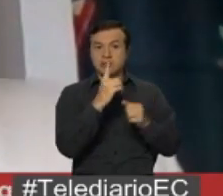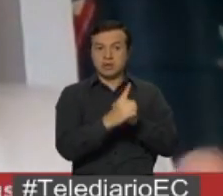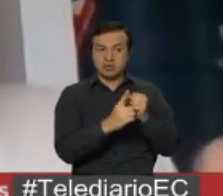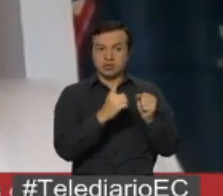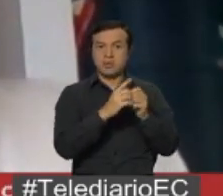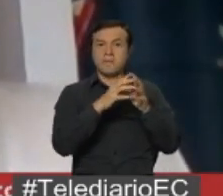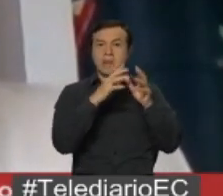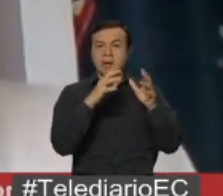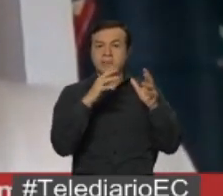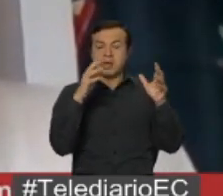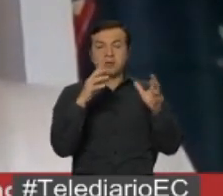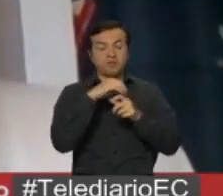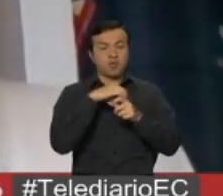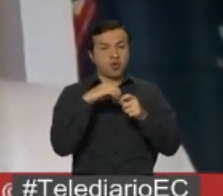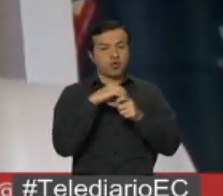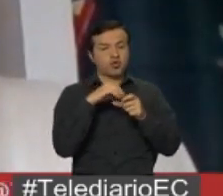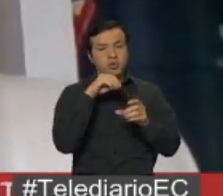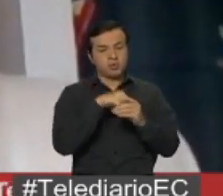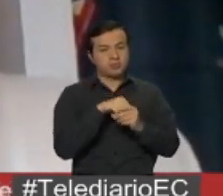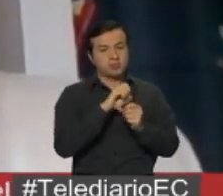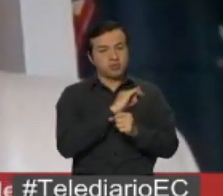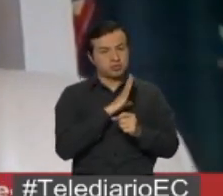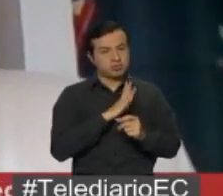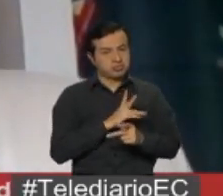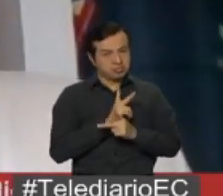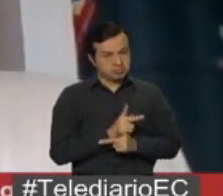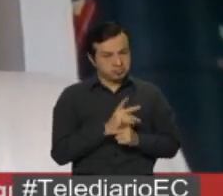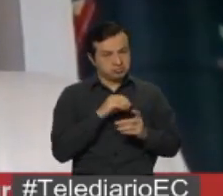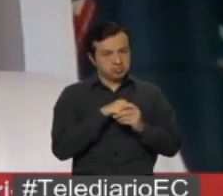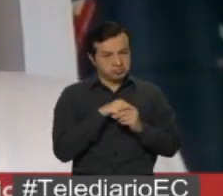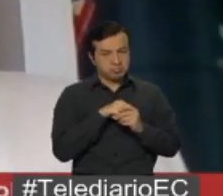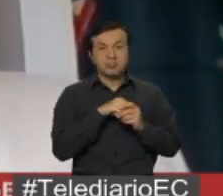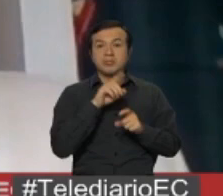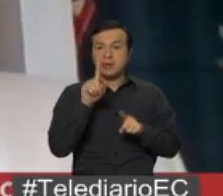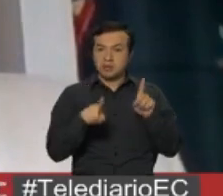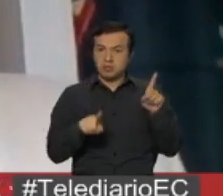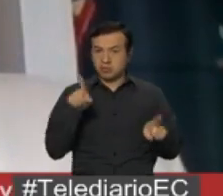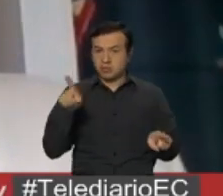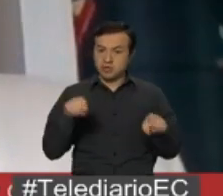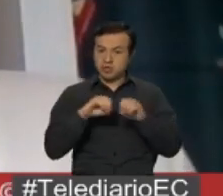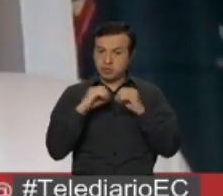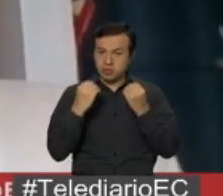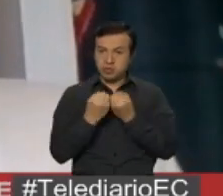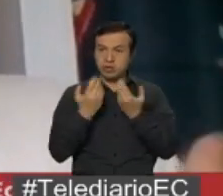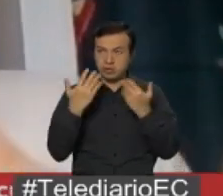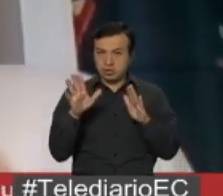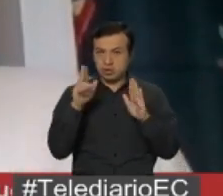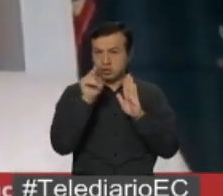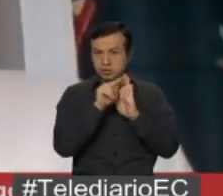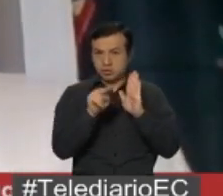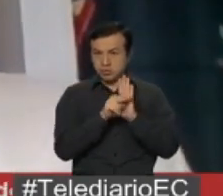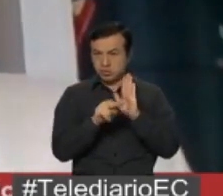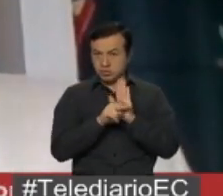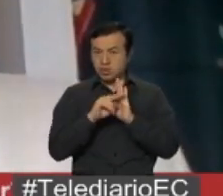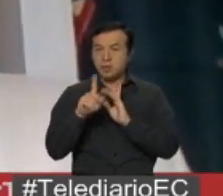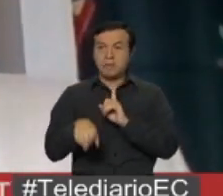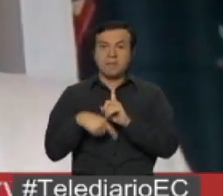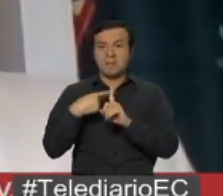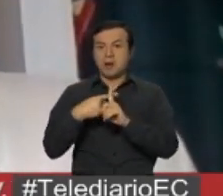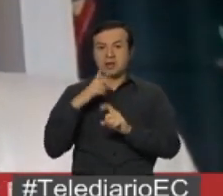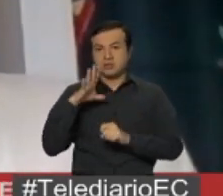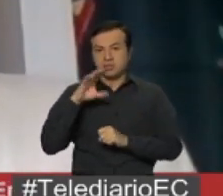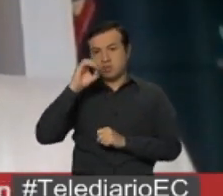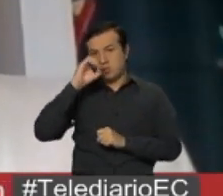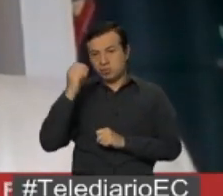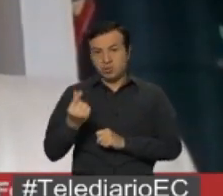y otro tema que es fundamental es que hay organizaciones que cumplen la norma más allá de este 50 por